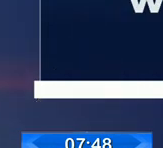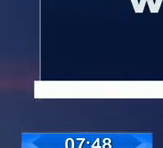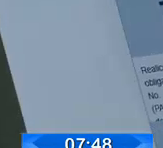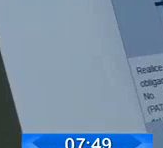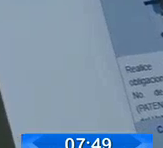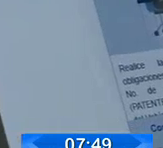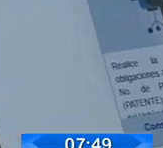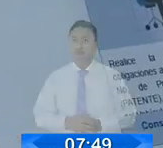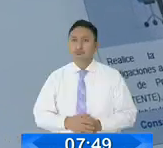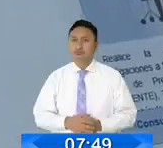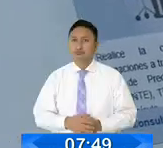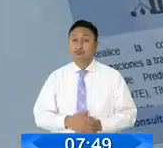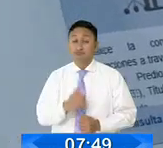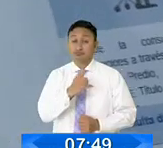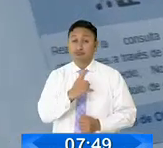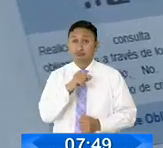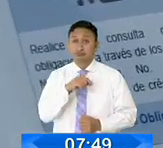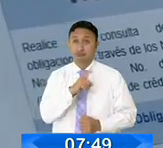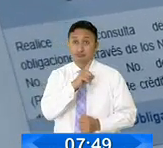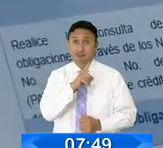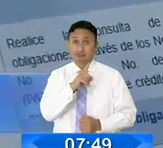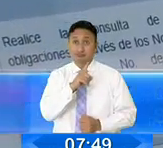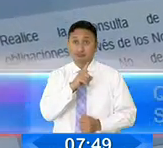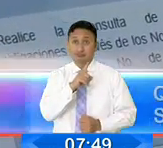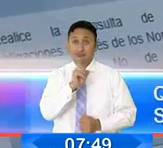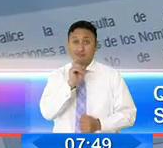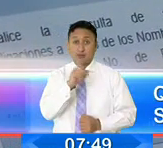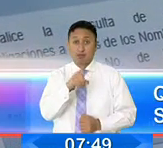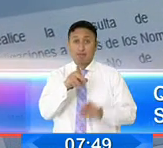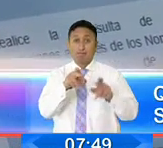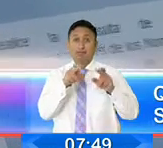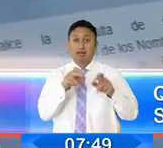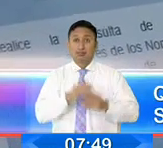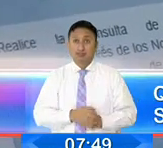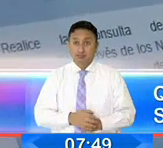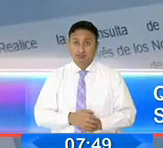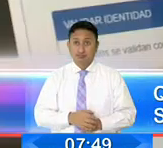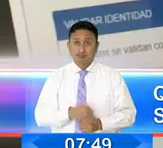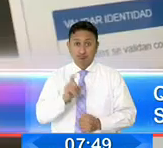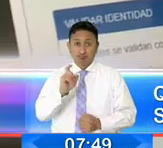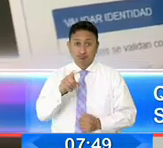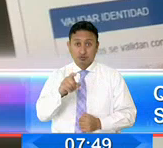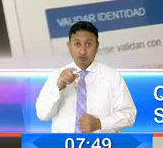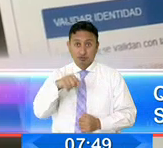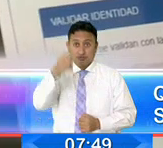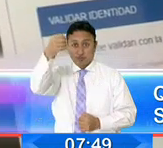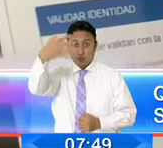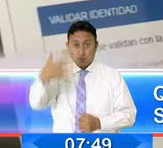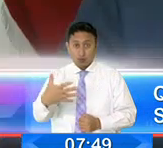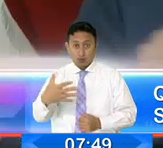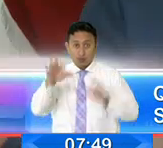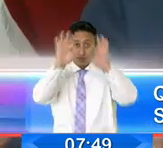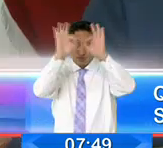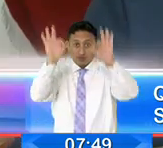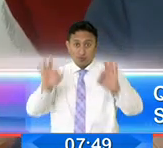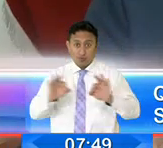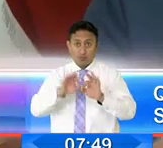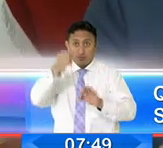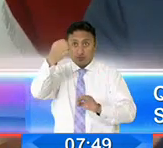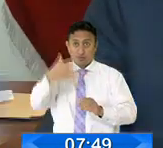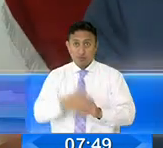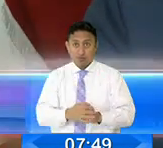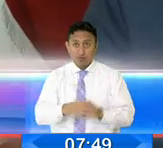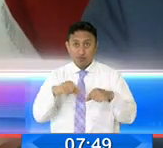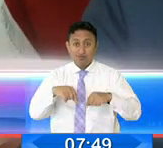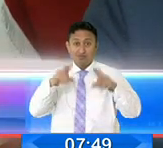www.amt.gob.es. En estos sitios existirá un banner denominado salvoconductos. Luego de dar clic, se desplegará un formulario. Ahora sí se va a controlar el